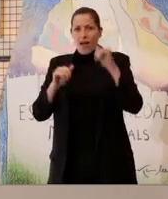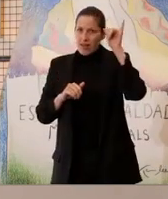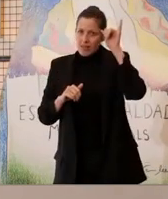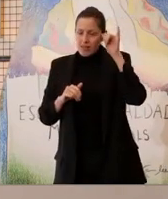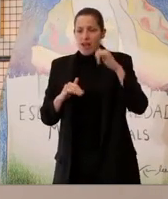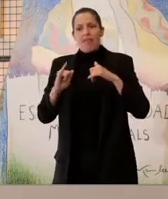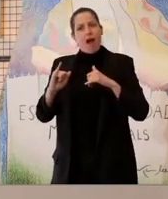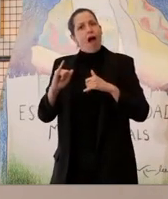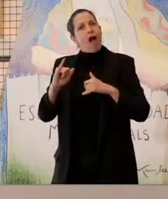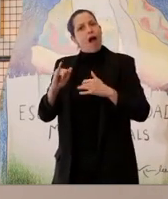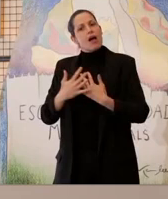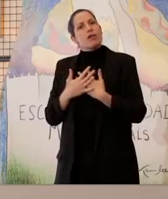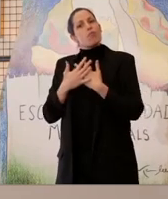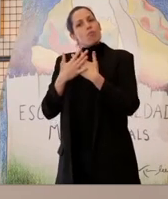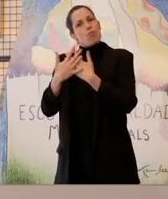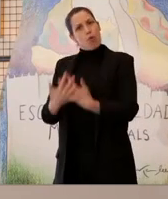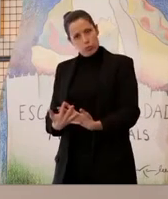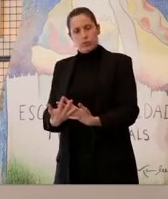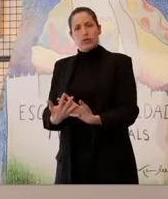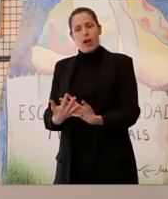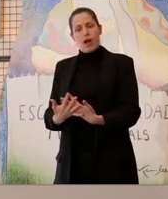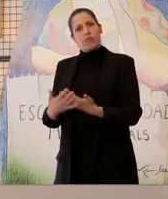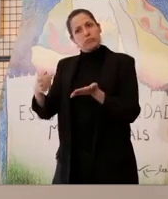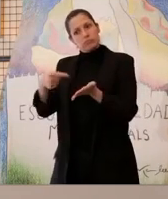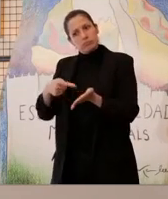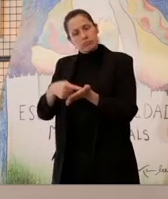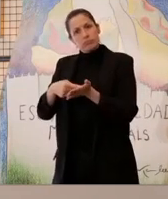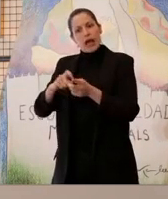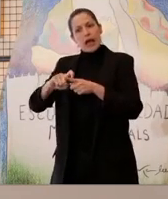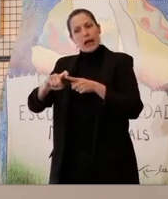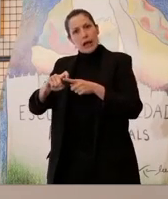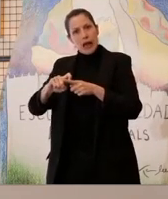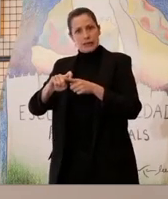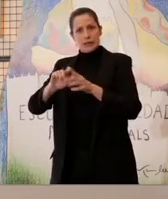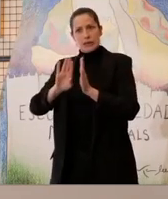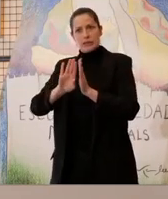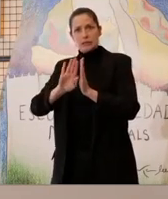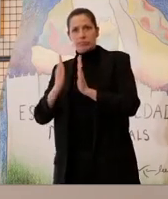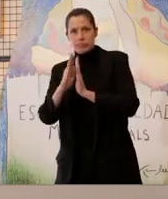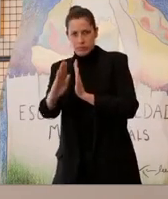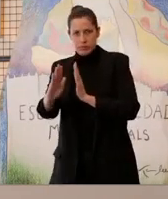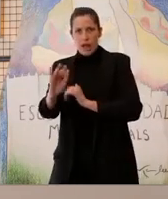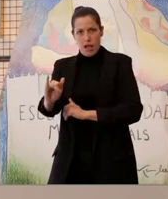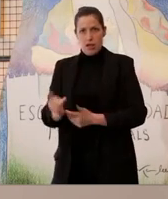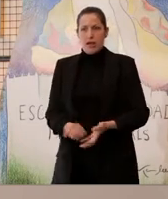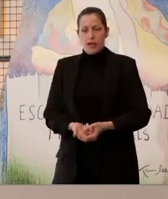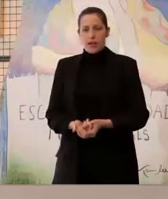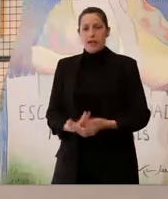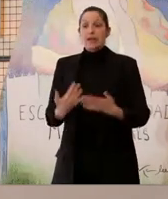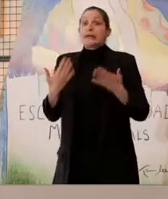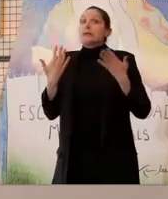enorme voluntad de reivindicar la variable clase pero esa reivindicación